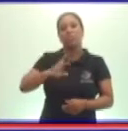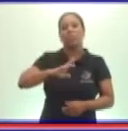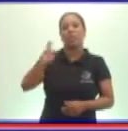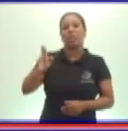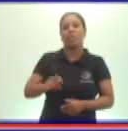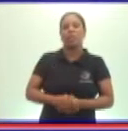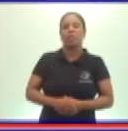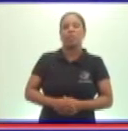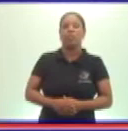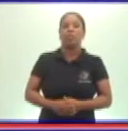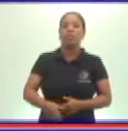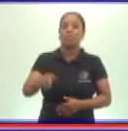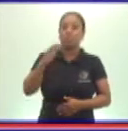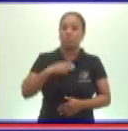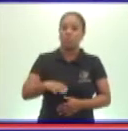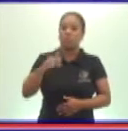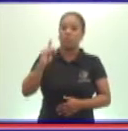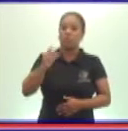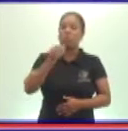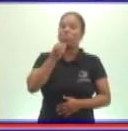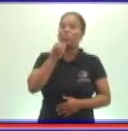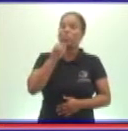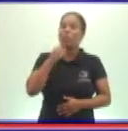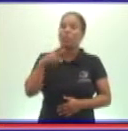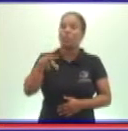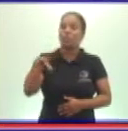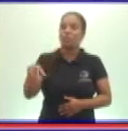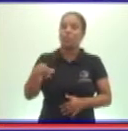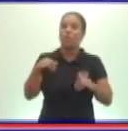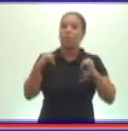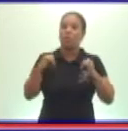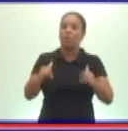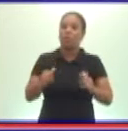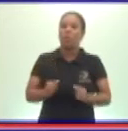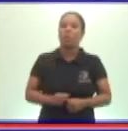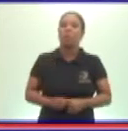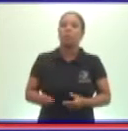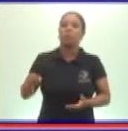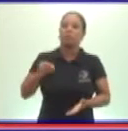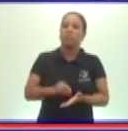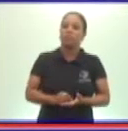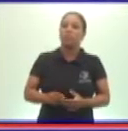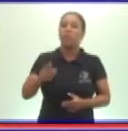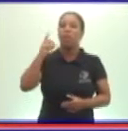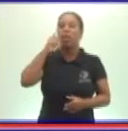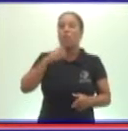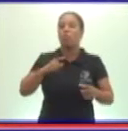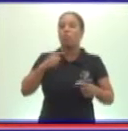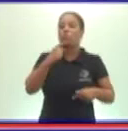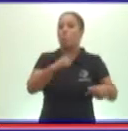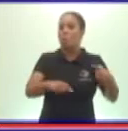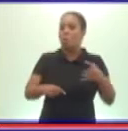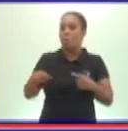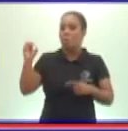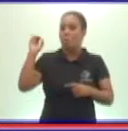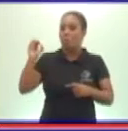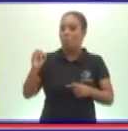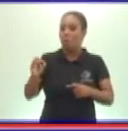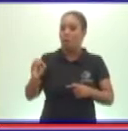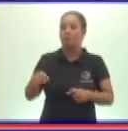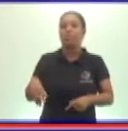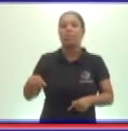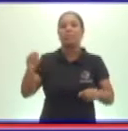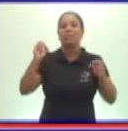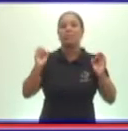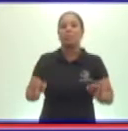D, ustedes pueden observar una información que ingresa en los órganos de la seguridad del Estado, se infiltra en las